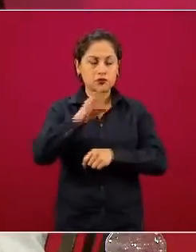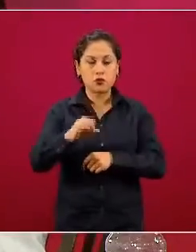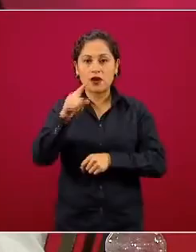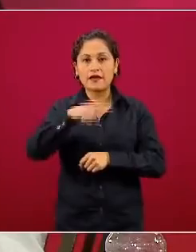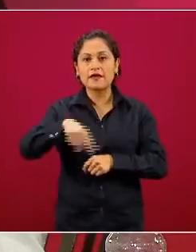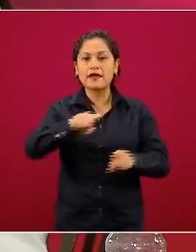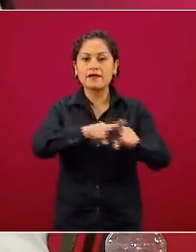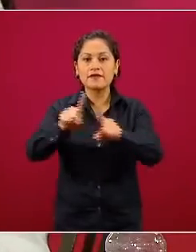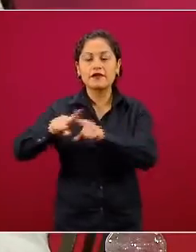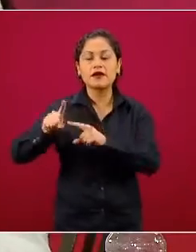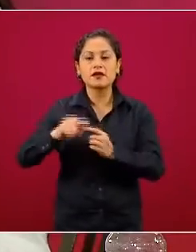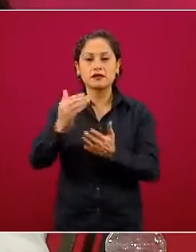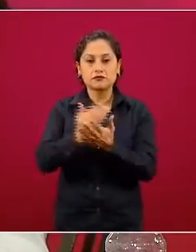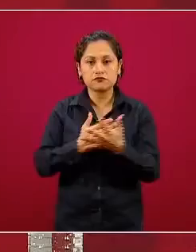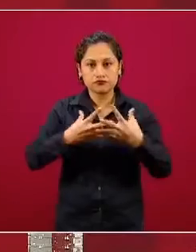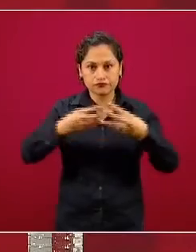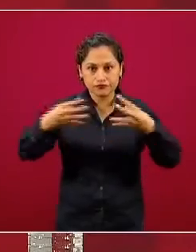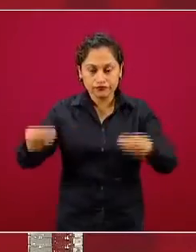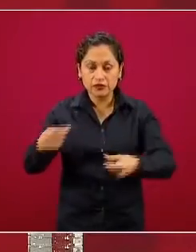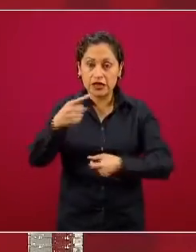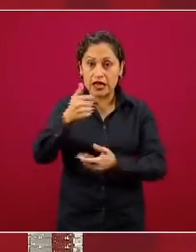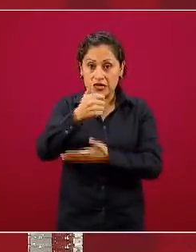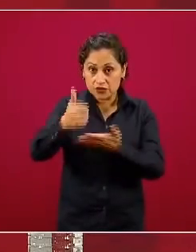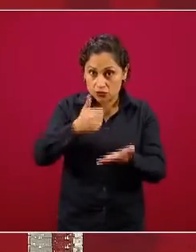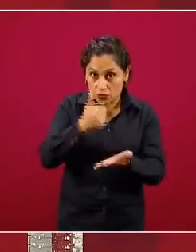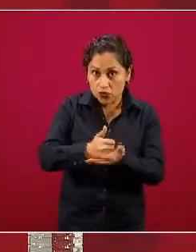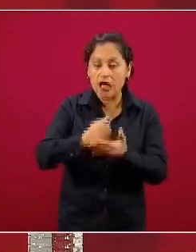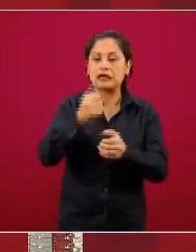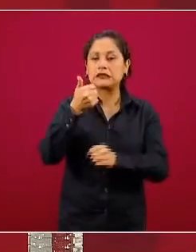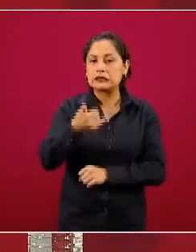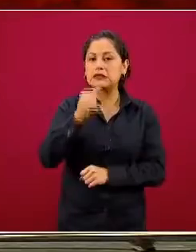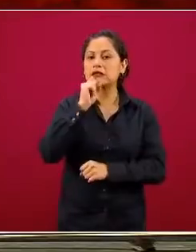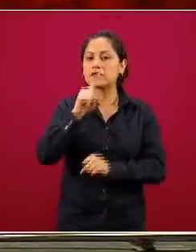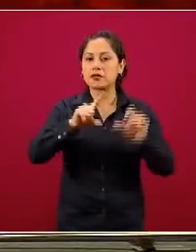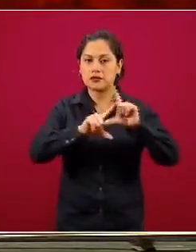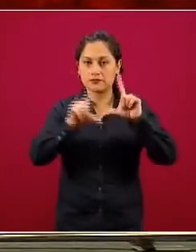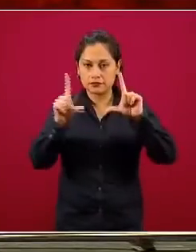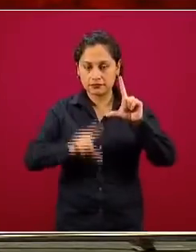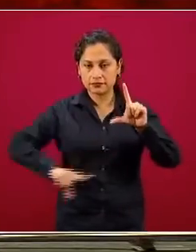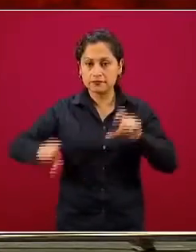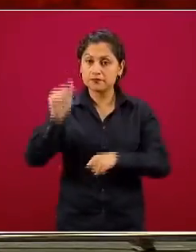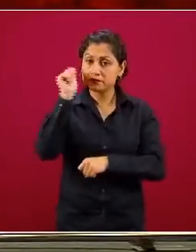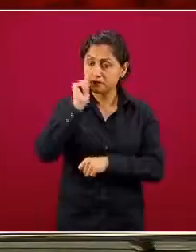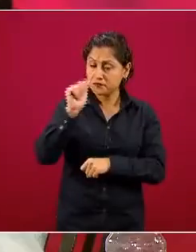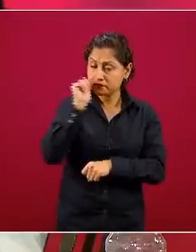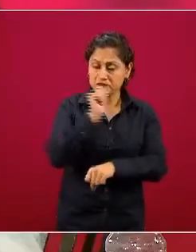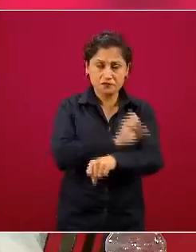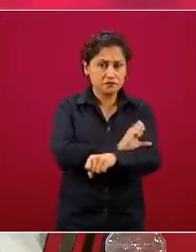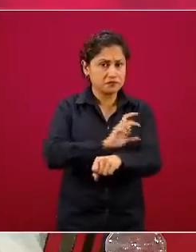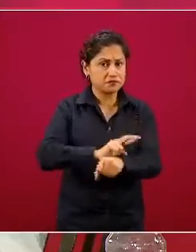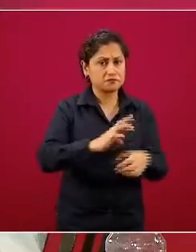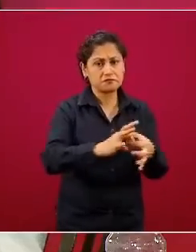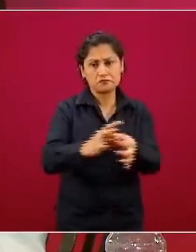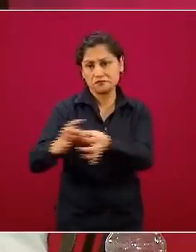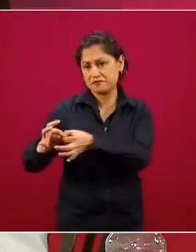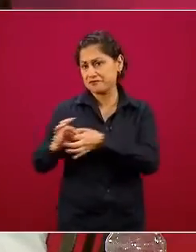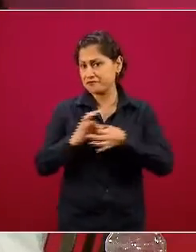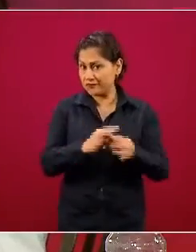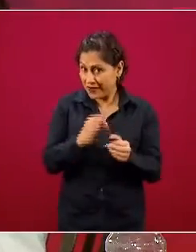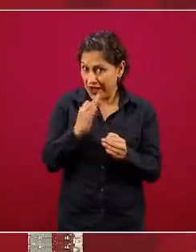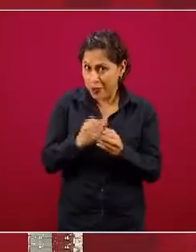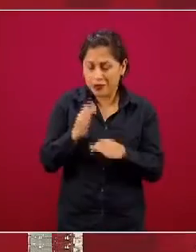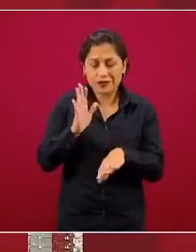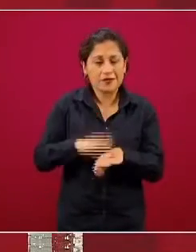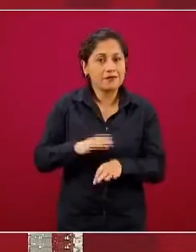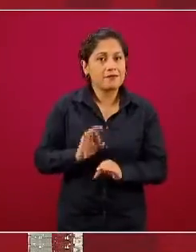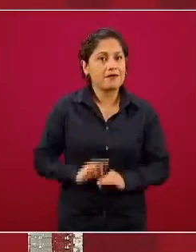mayor contagio, tanto en la ciudad como en el país. Así que siempre va a haber coordinación y en particular en estos momentos tiene